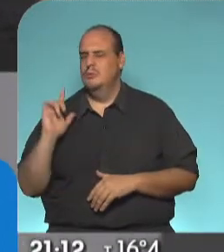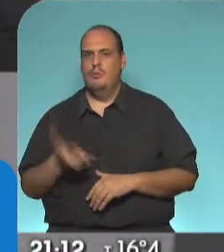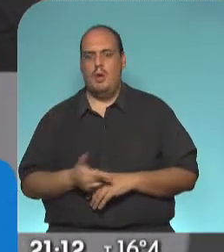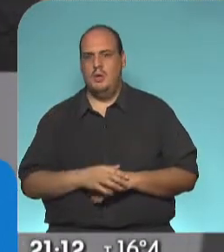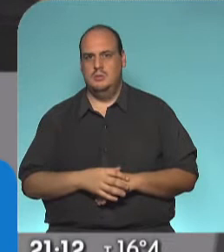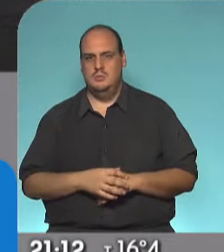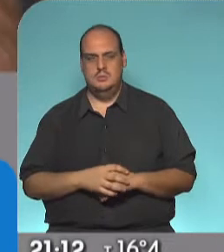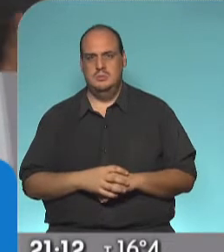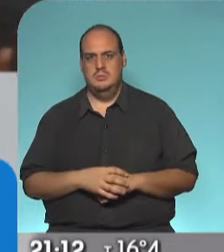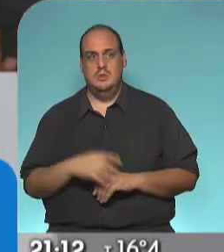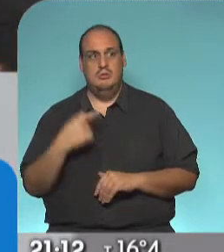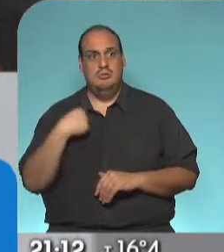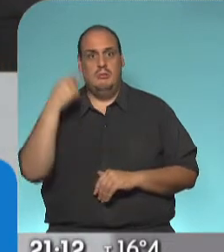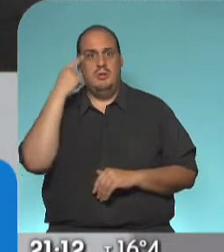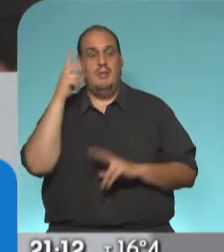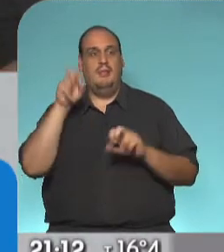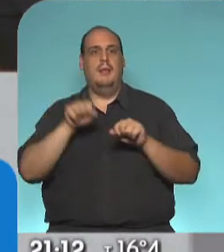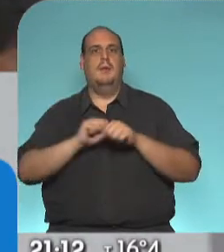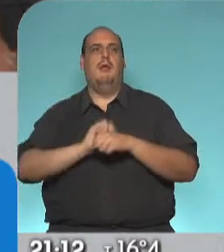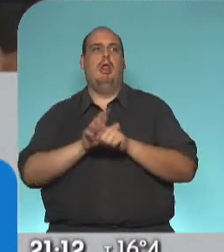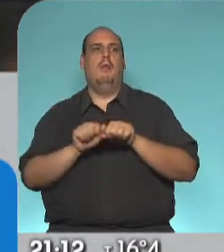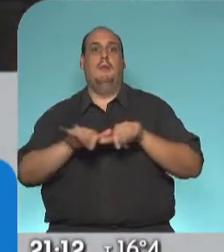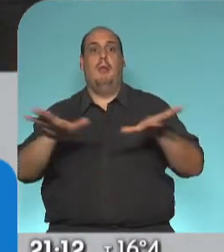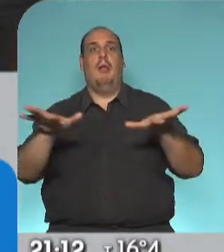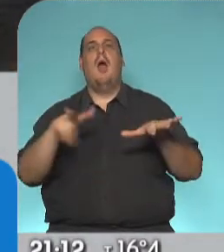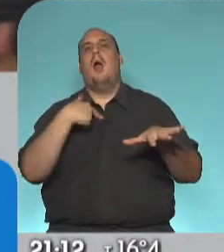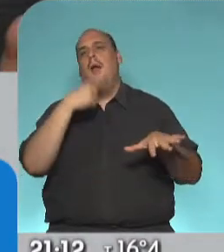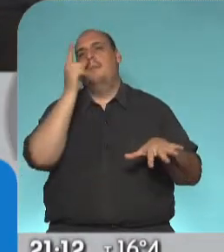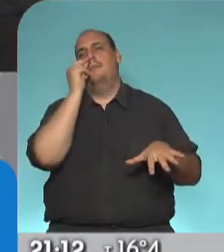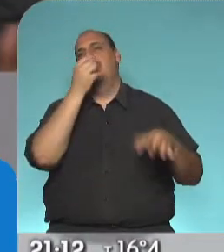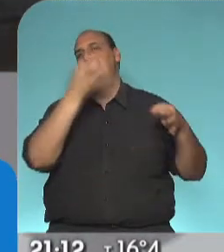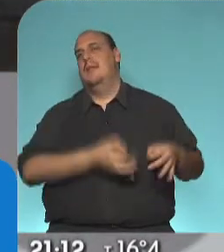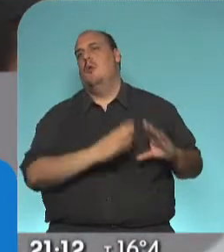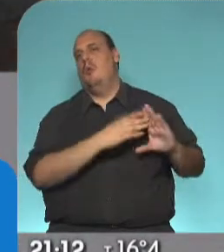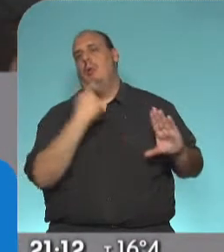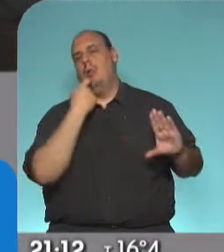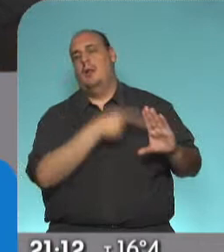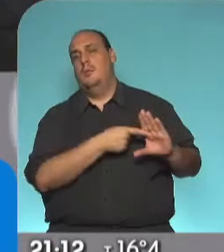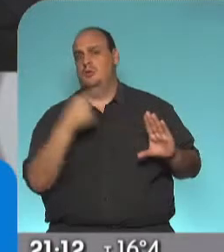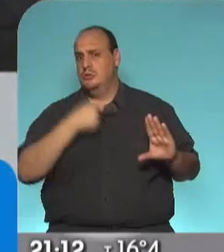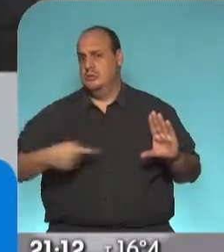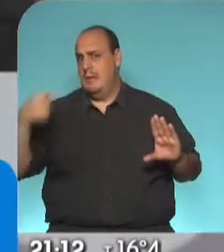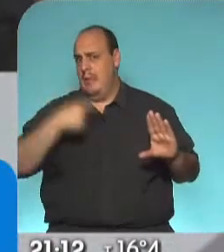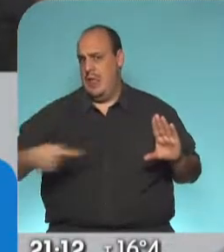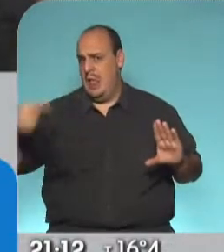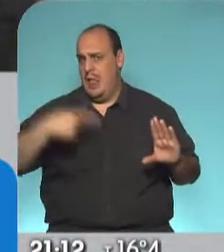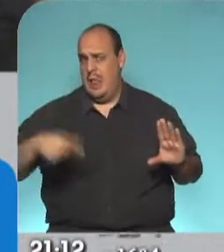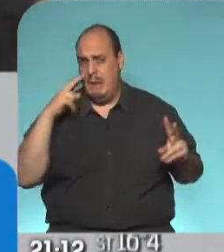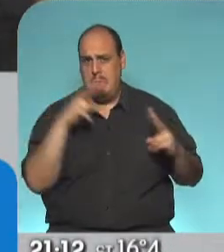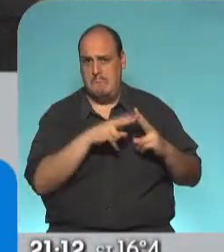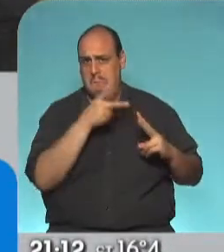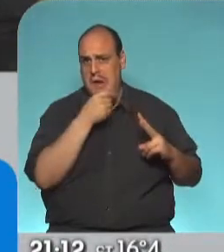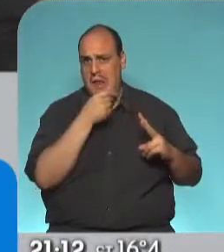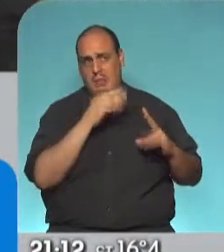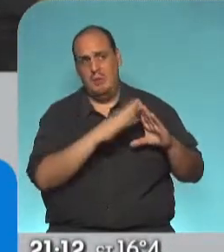que pensé que dentro de este caos estaba seguro era mi papá, y por eso lo había dejado de ver todas estas semanas cuando cerraron